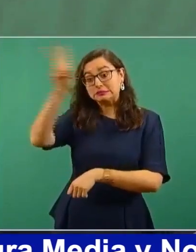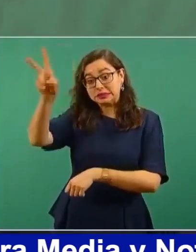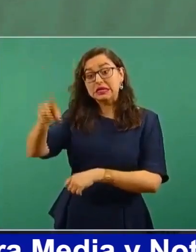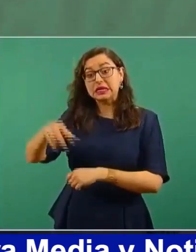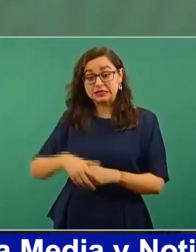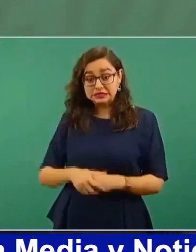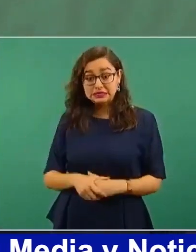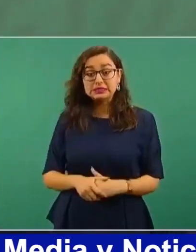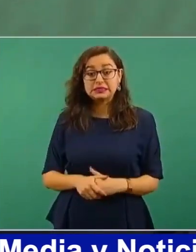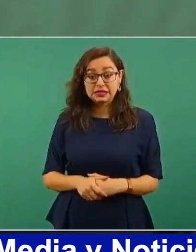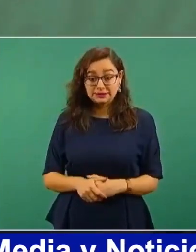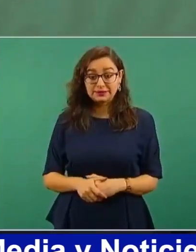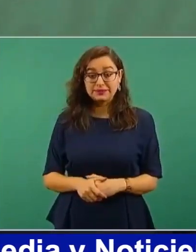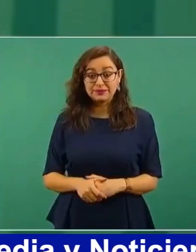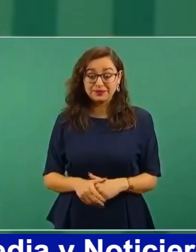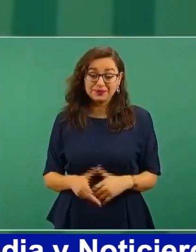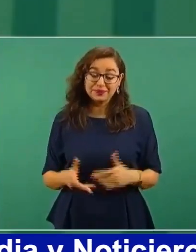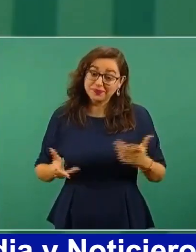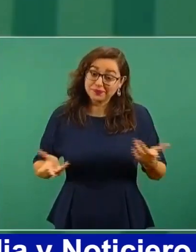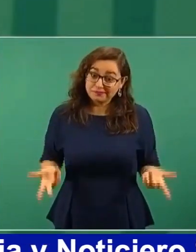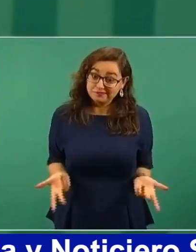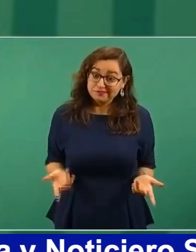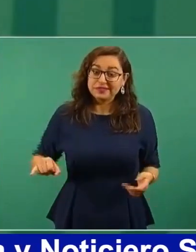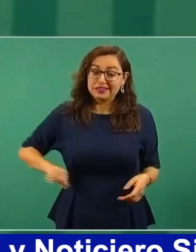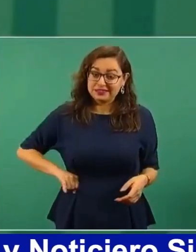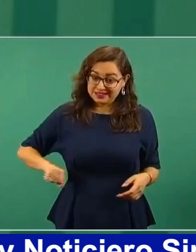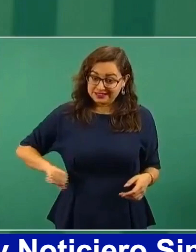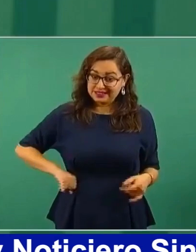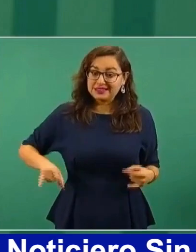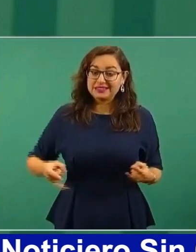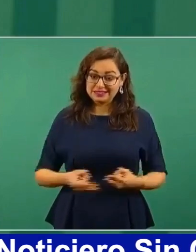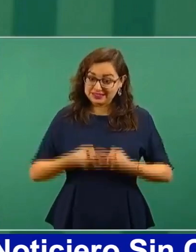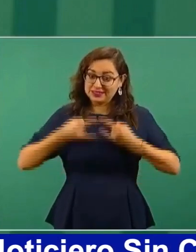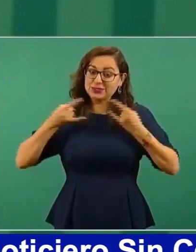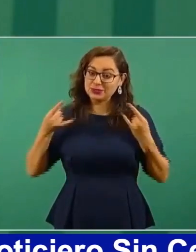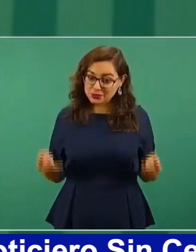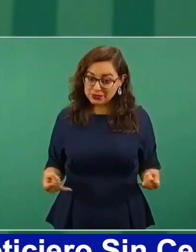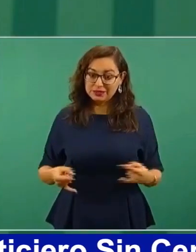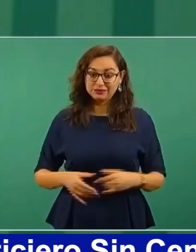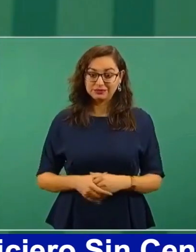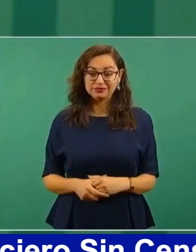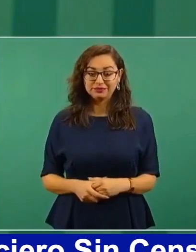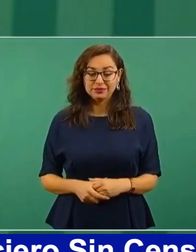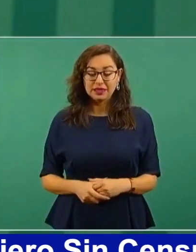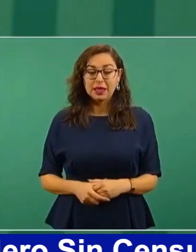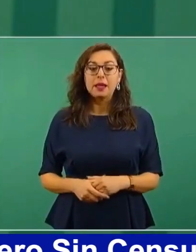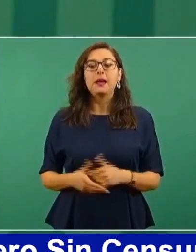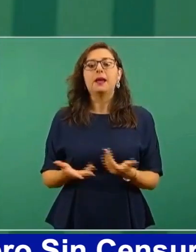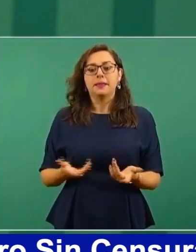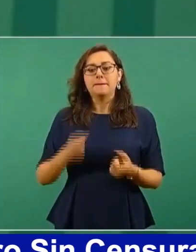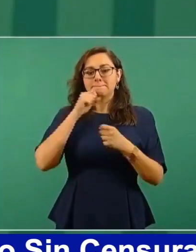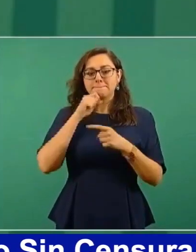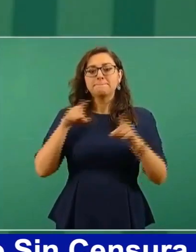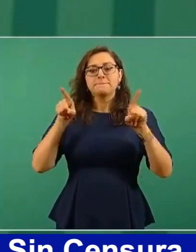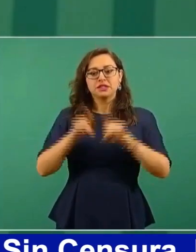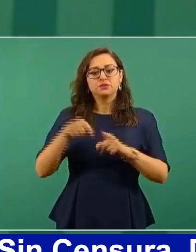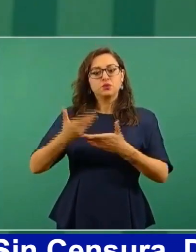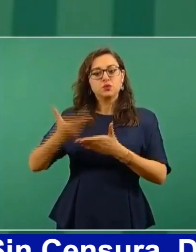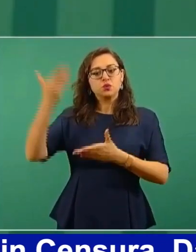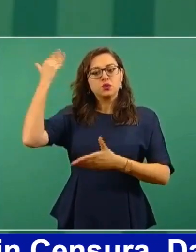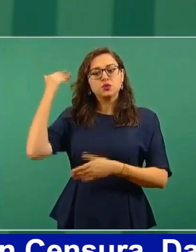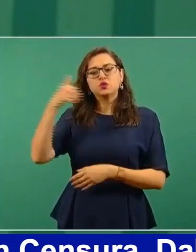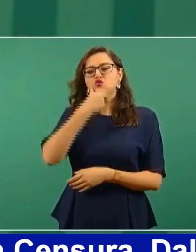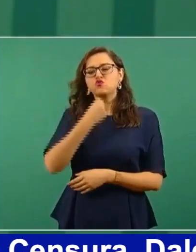Es interesante todo esto. Y entonces también fue cuando me dijo un campesino de La Laguna: